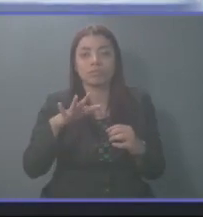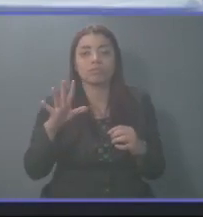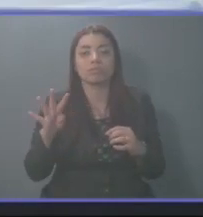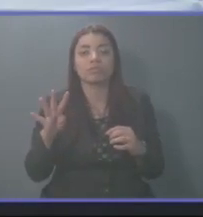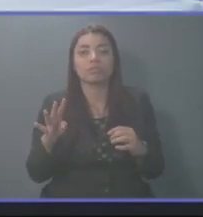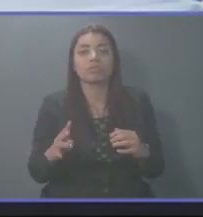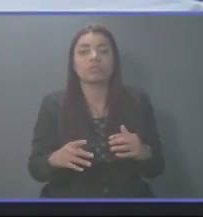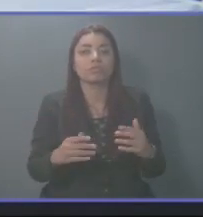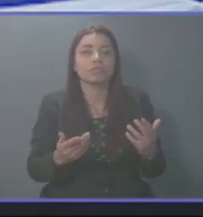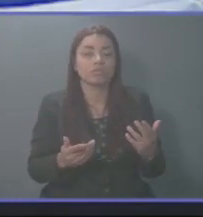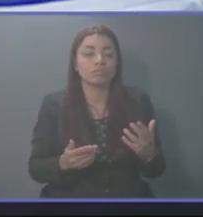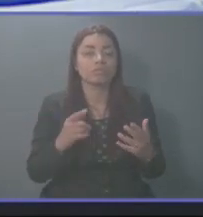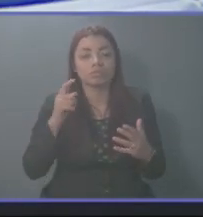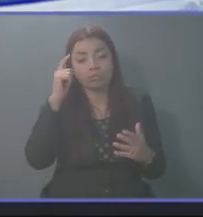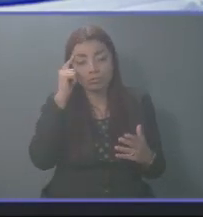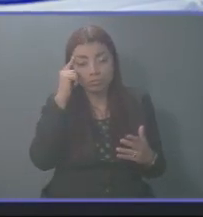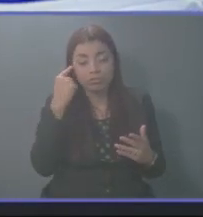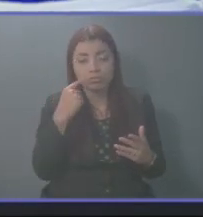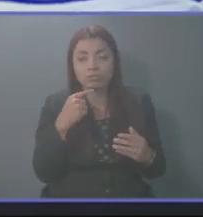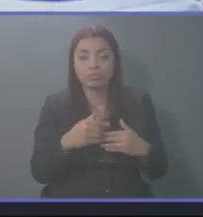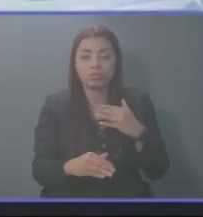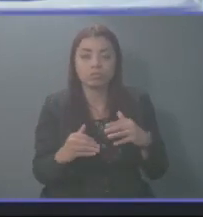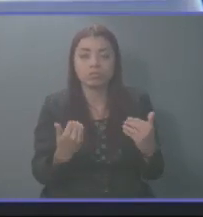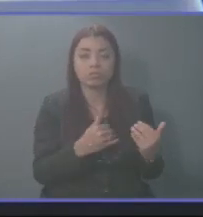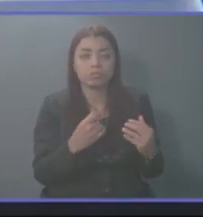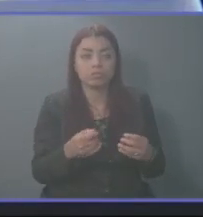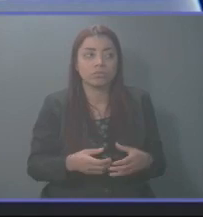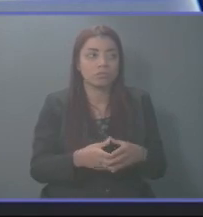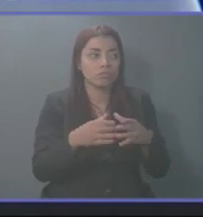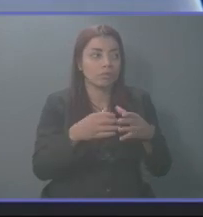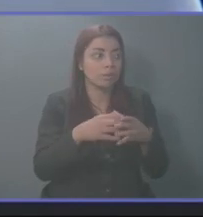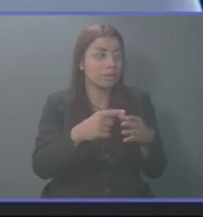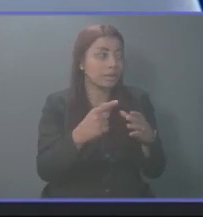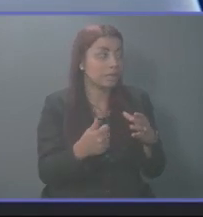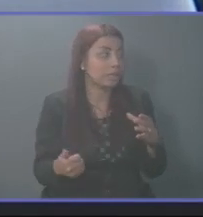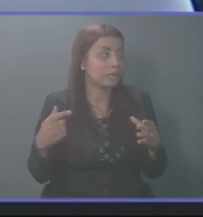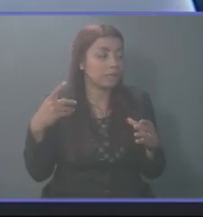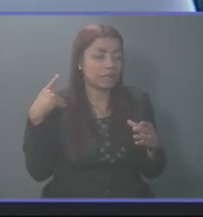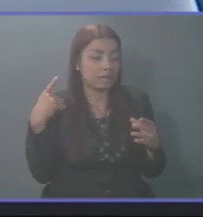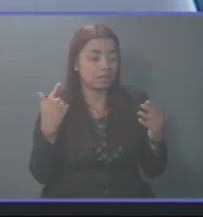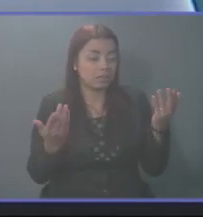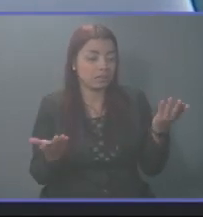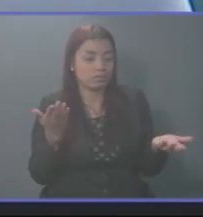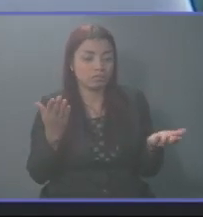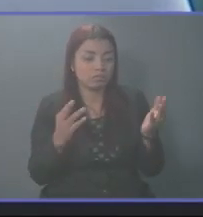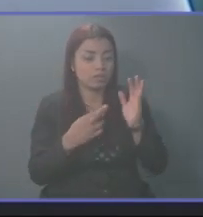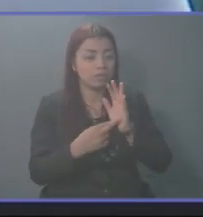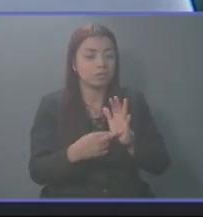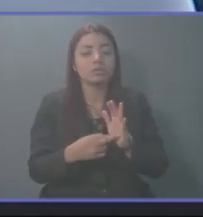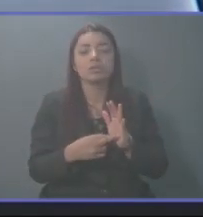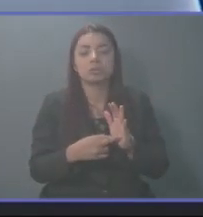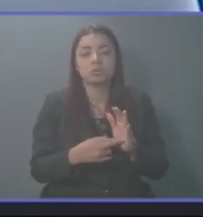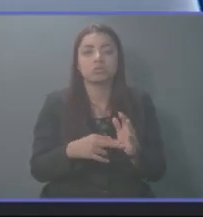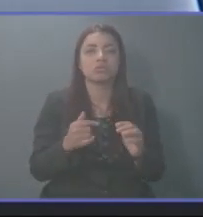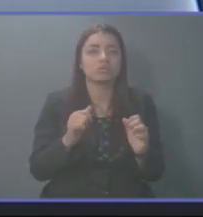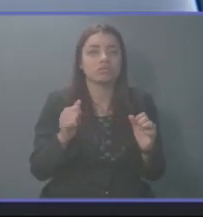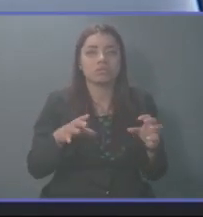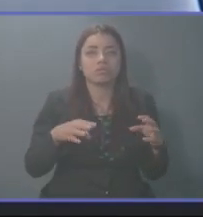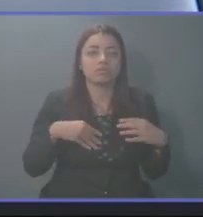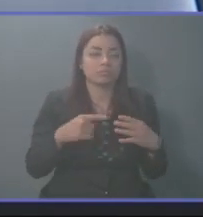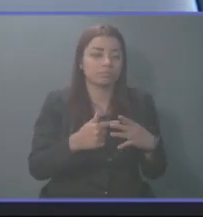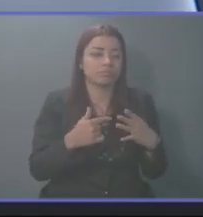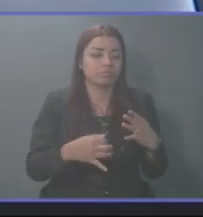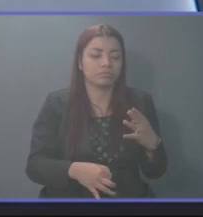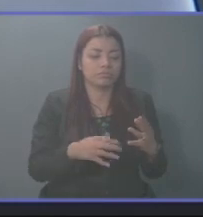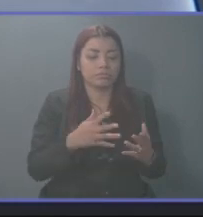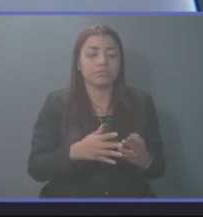154. Se considera que para efectos de dar al comité directivo una representación equitativa, no se acepta dejar la redacción de la ley